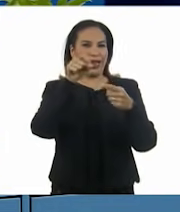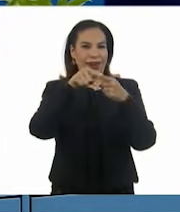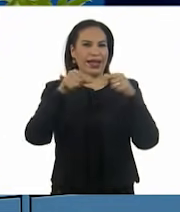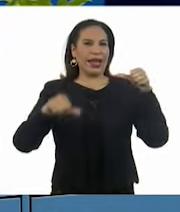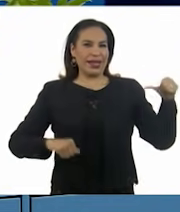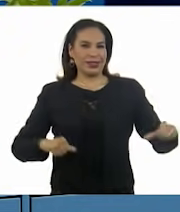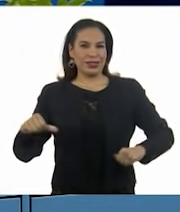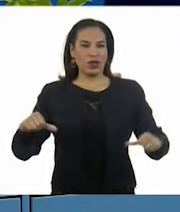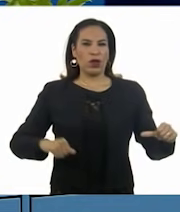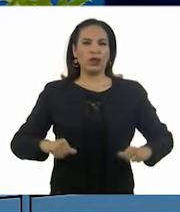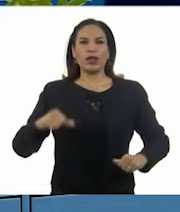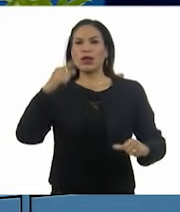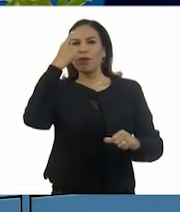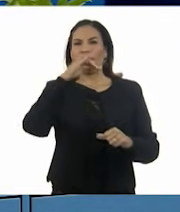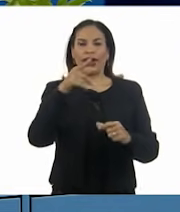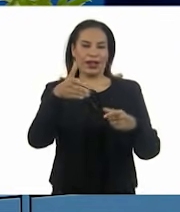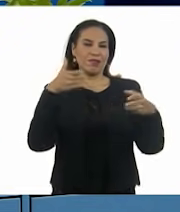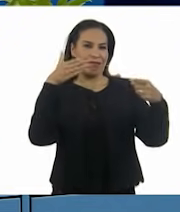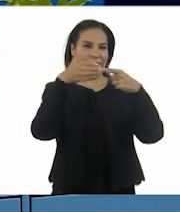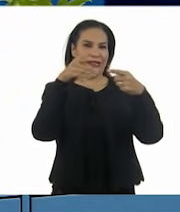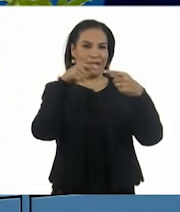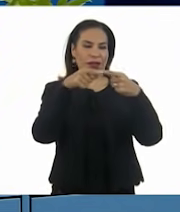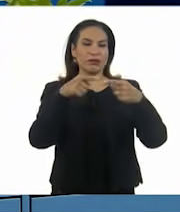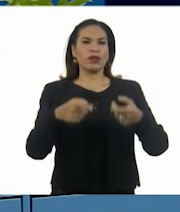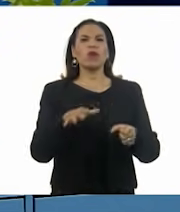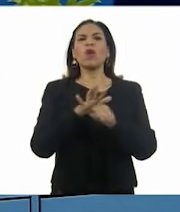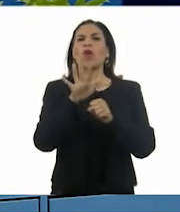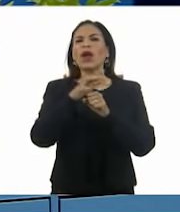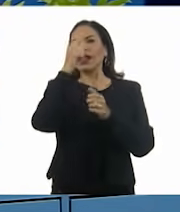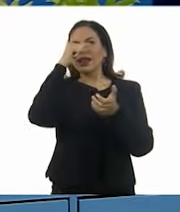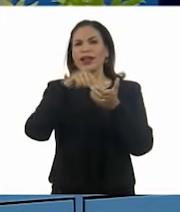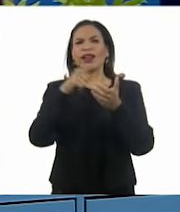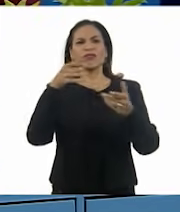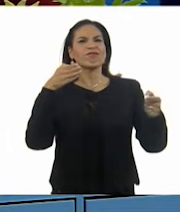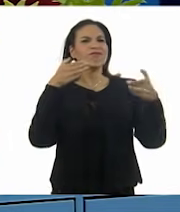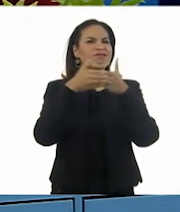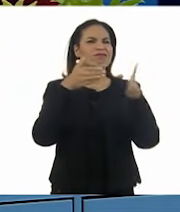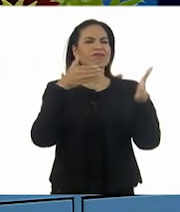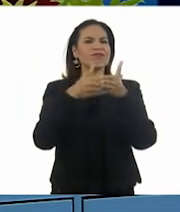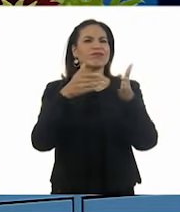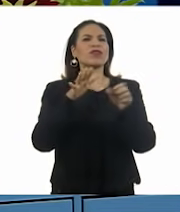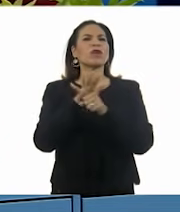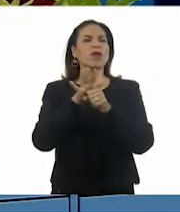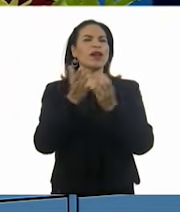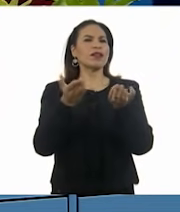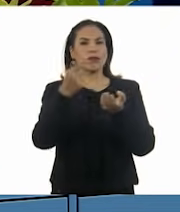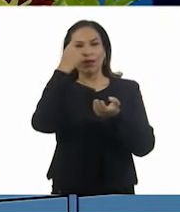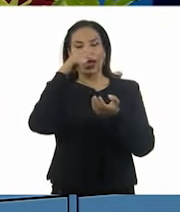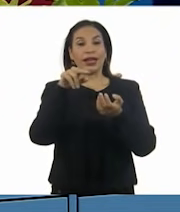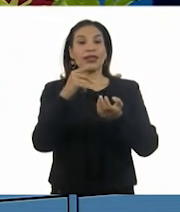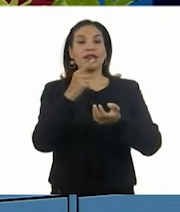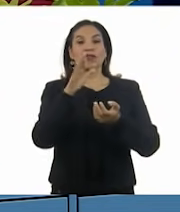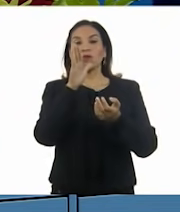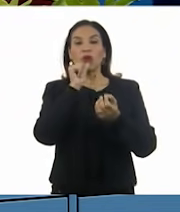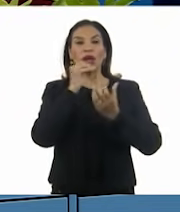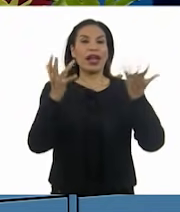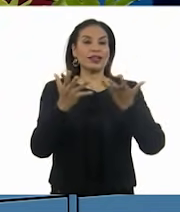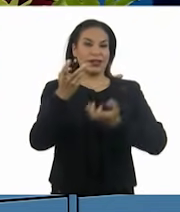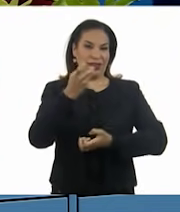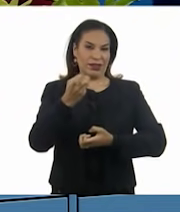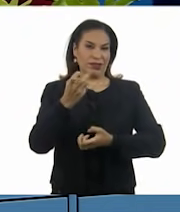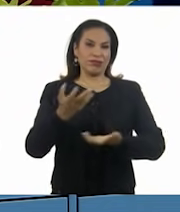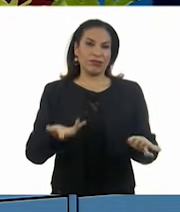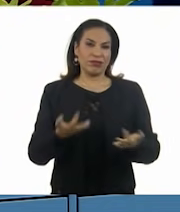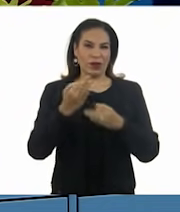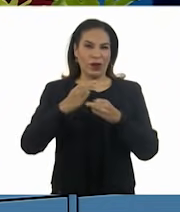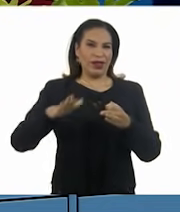acción. Y para lograr esa meta, claro, ¿verdad? ¿Cuál crees que sería un obstáculo así pequeñito? Para que no se lleve a cabo todo esto